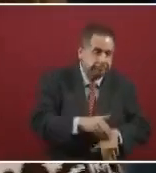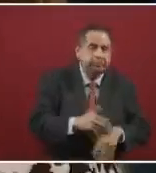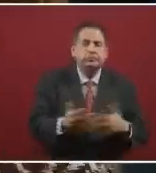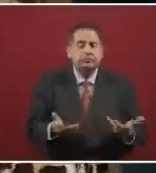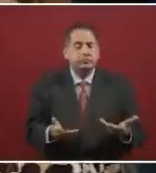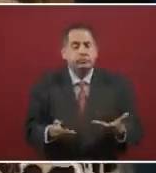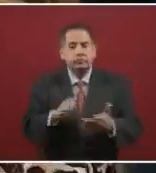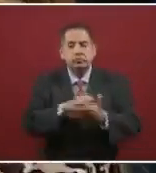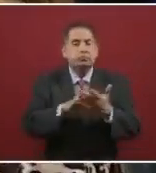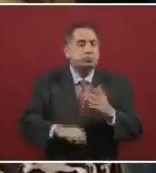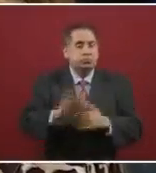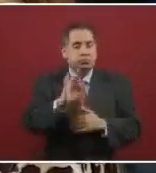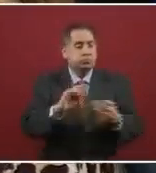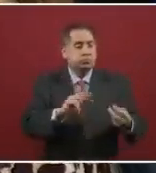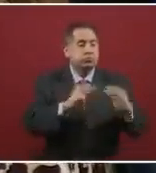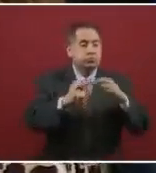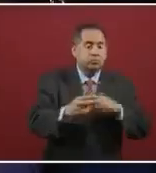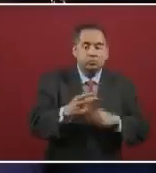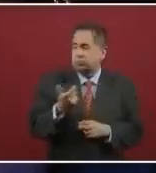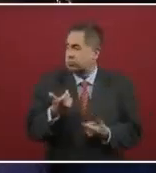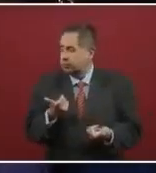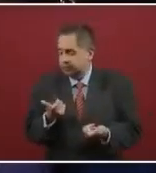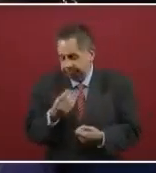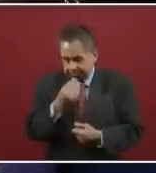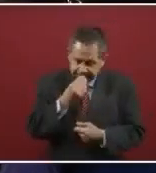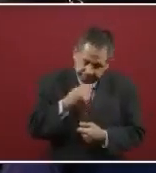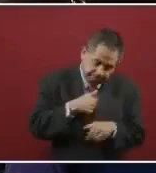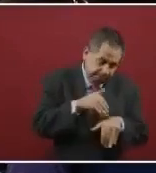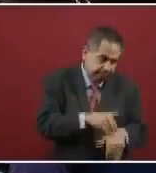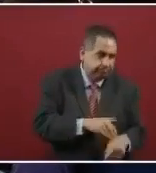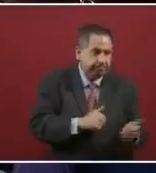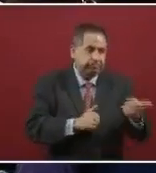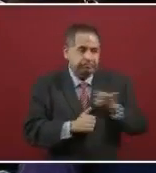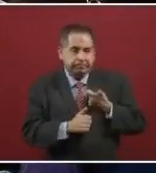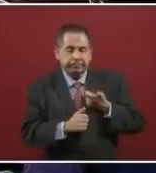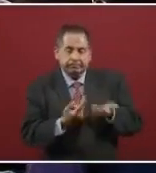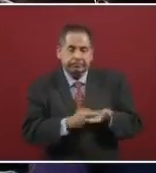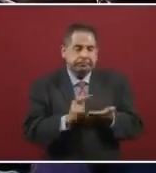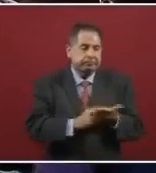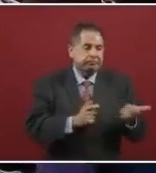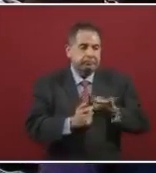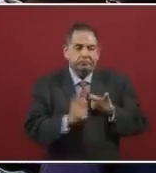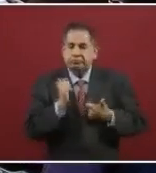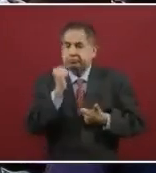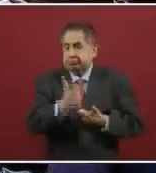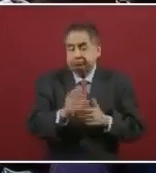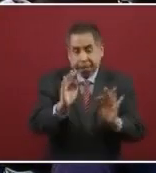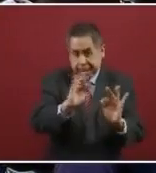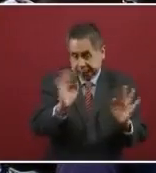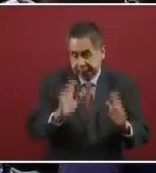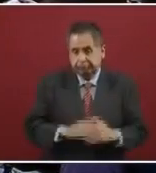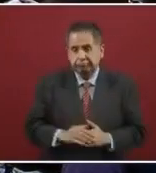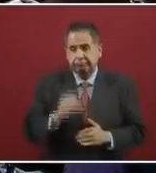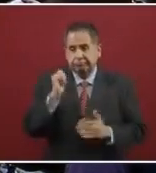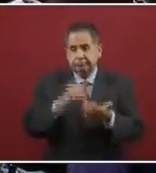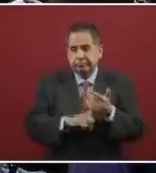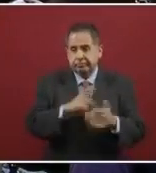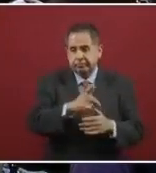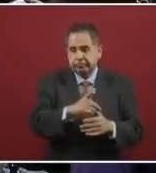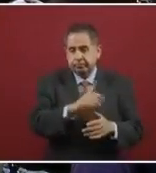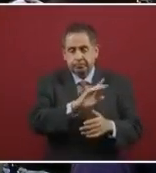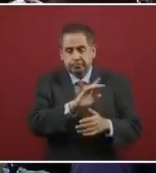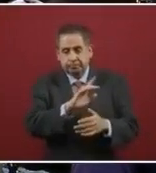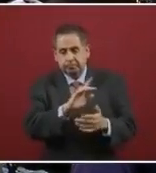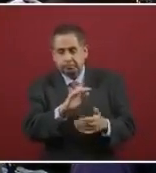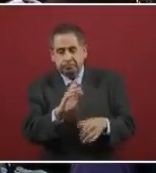En este caso podría ser a lo mejor económicas por recibir un segundo ingreso, podría ser una de las tantas